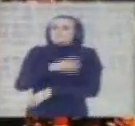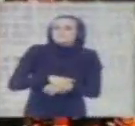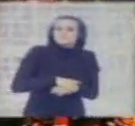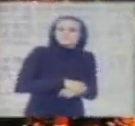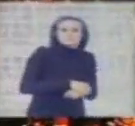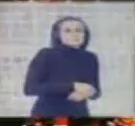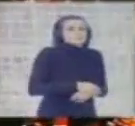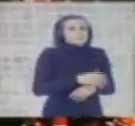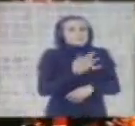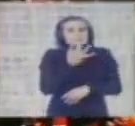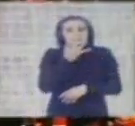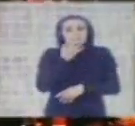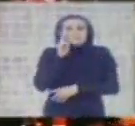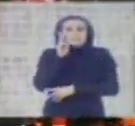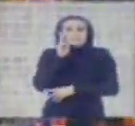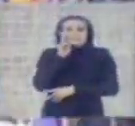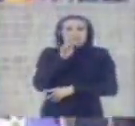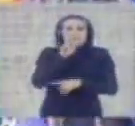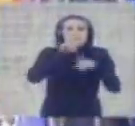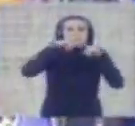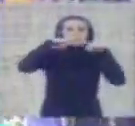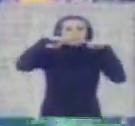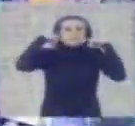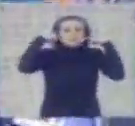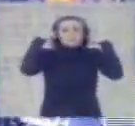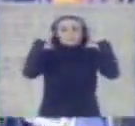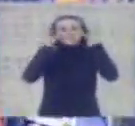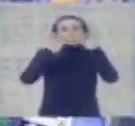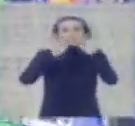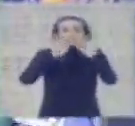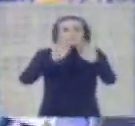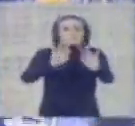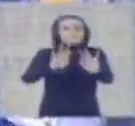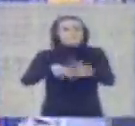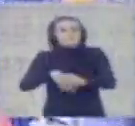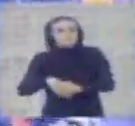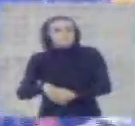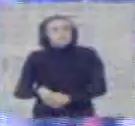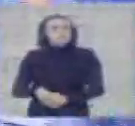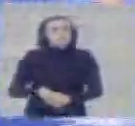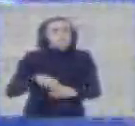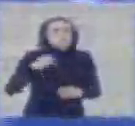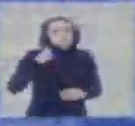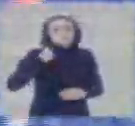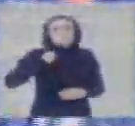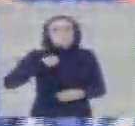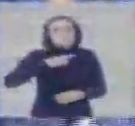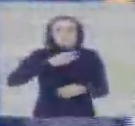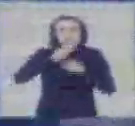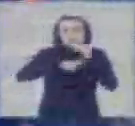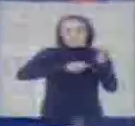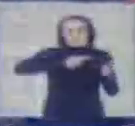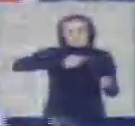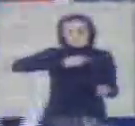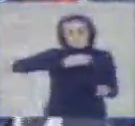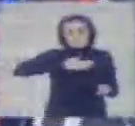erizan si veo esa sonrisa, la que me hace feliz